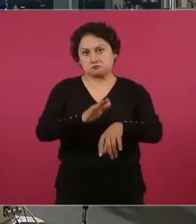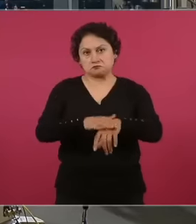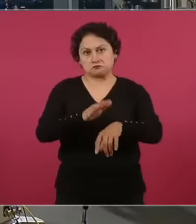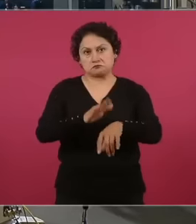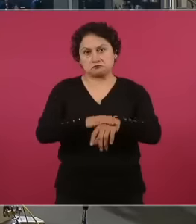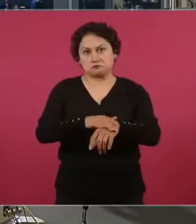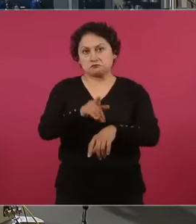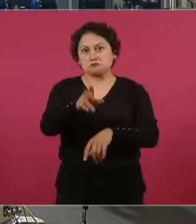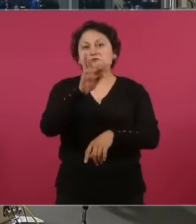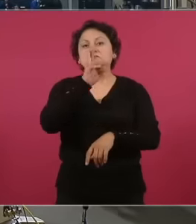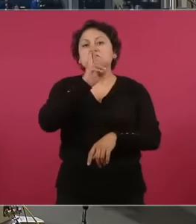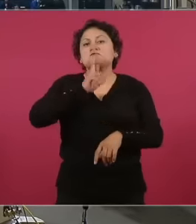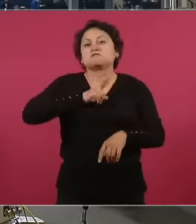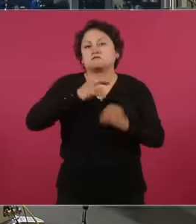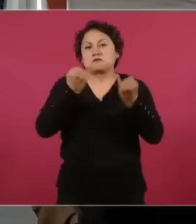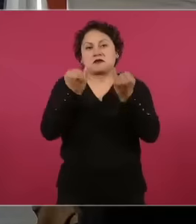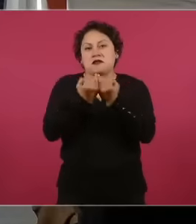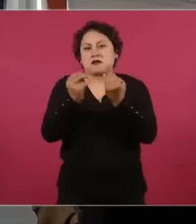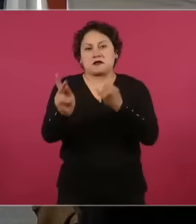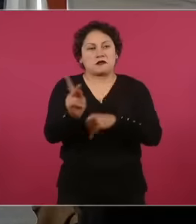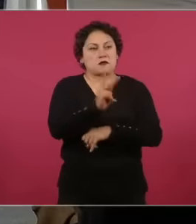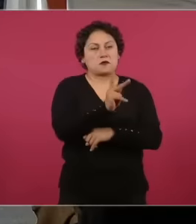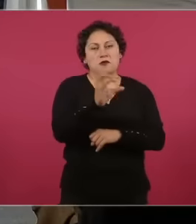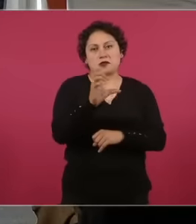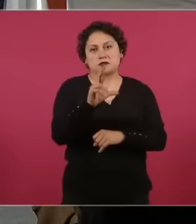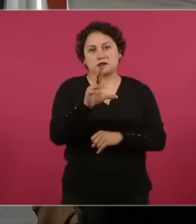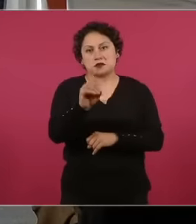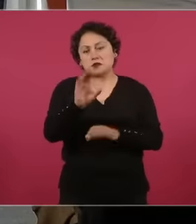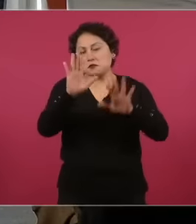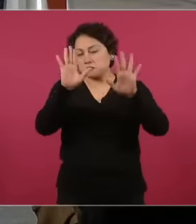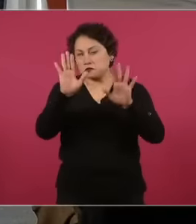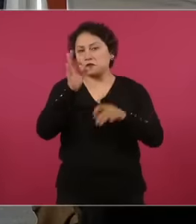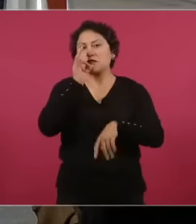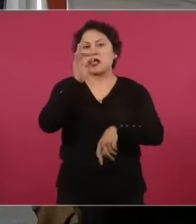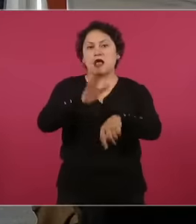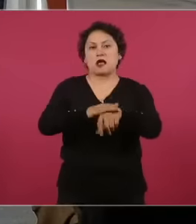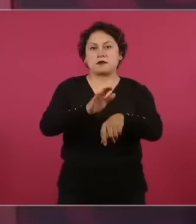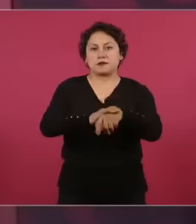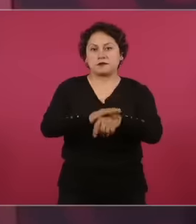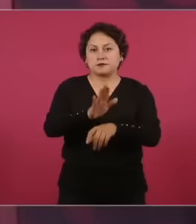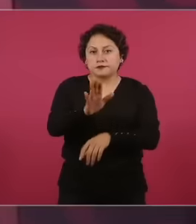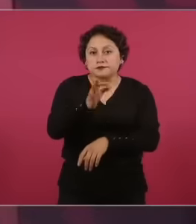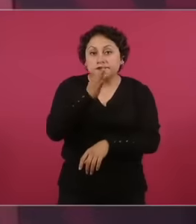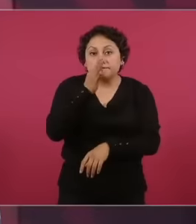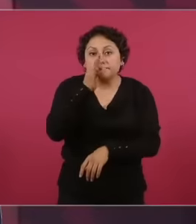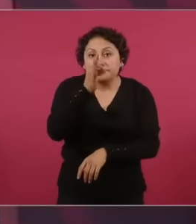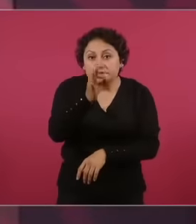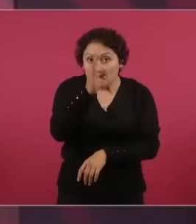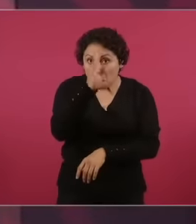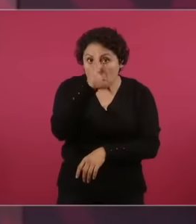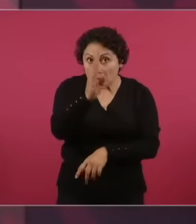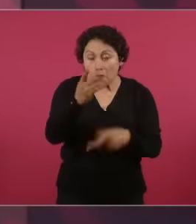a contestar como Ciro, pero decirle que no es un asunto personal